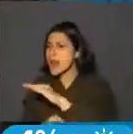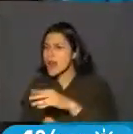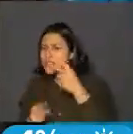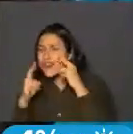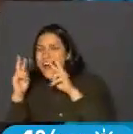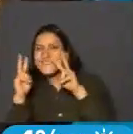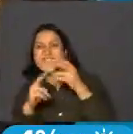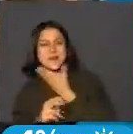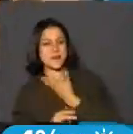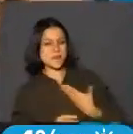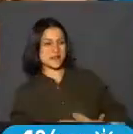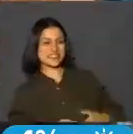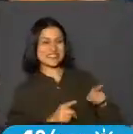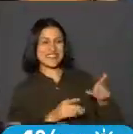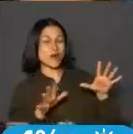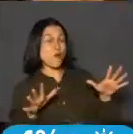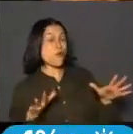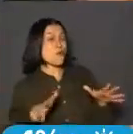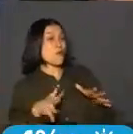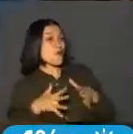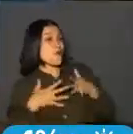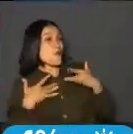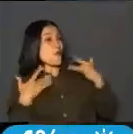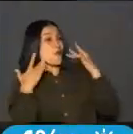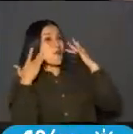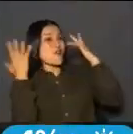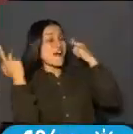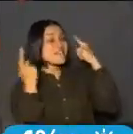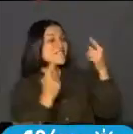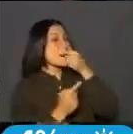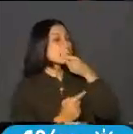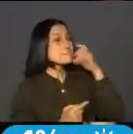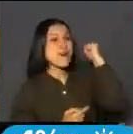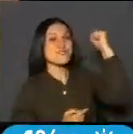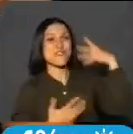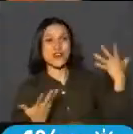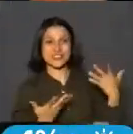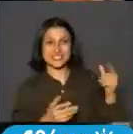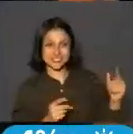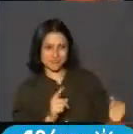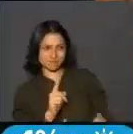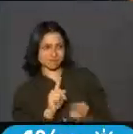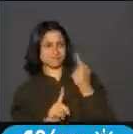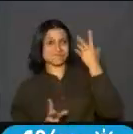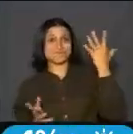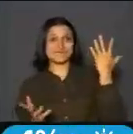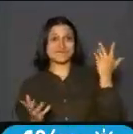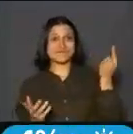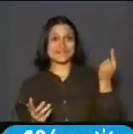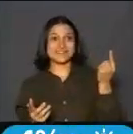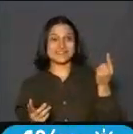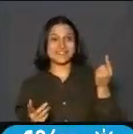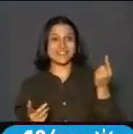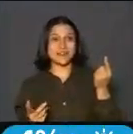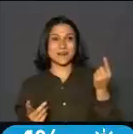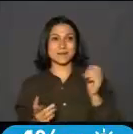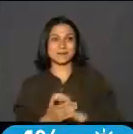la emoción de los niños por ver al presidente Boric, me imagino que destaca en medio de todo lo que está pasando.